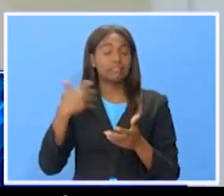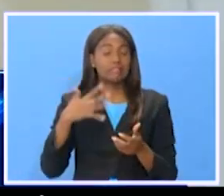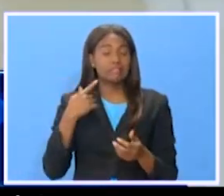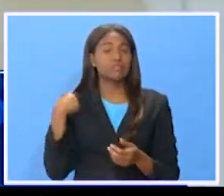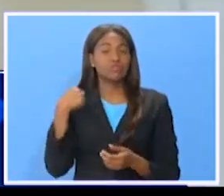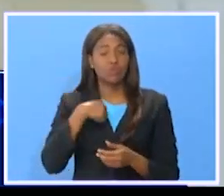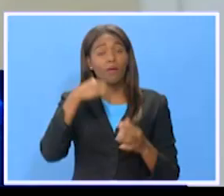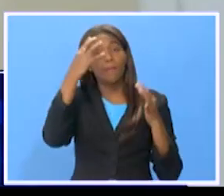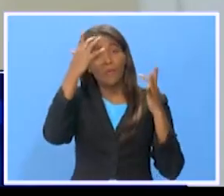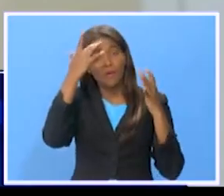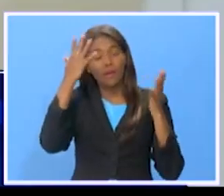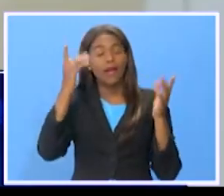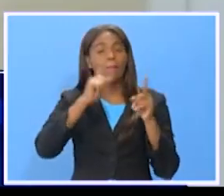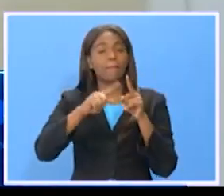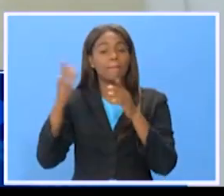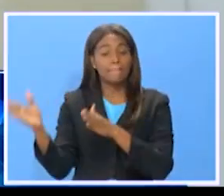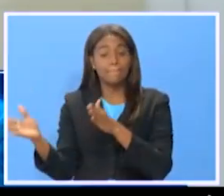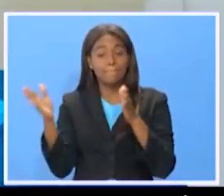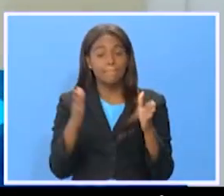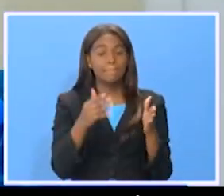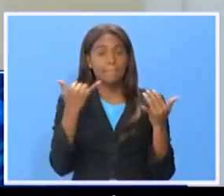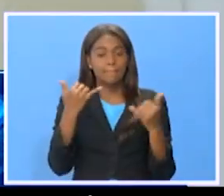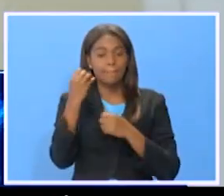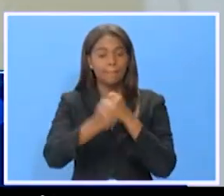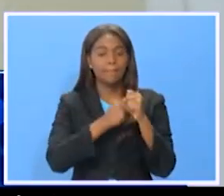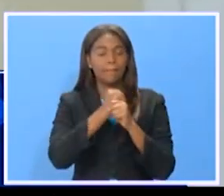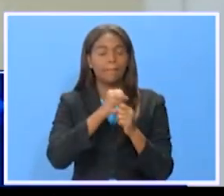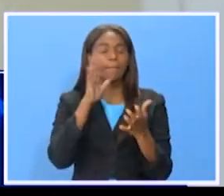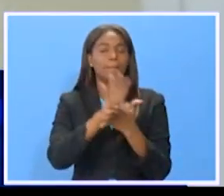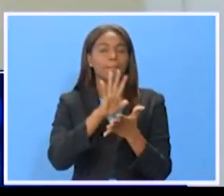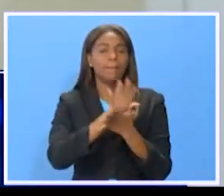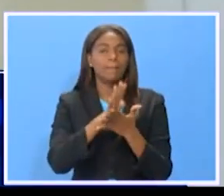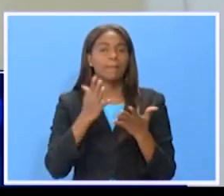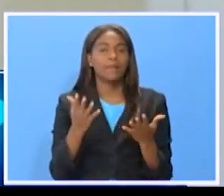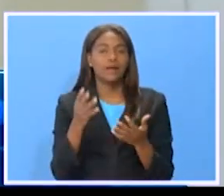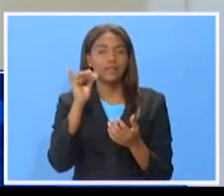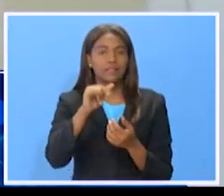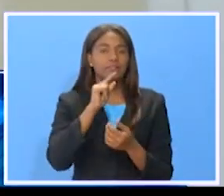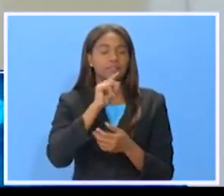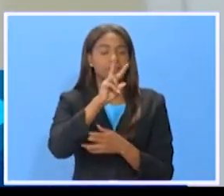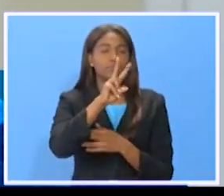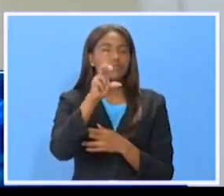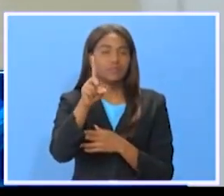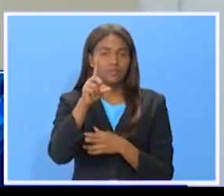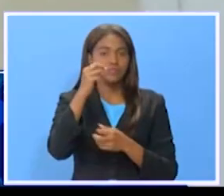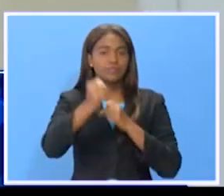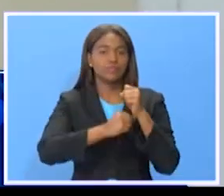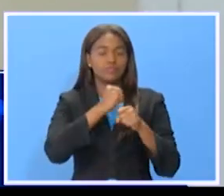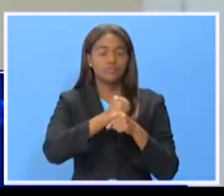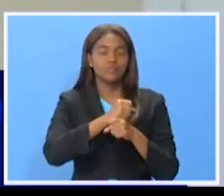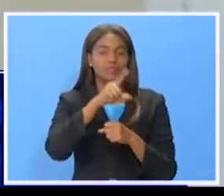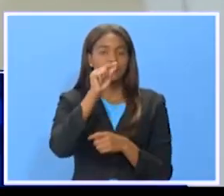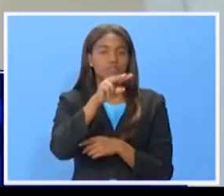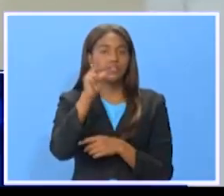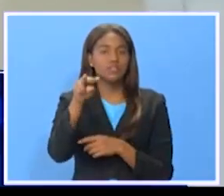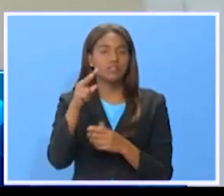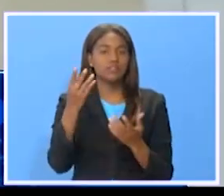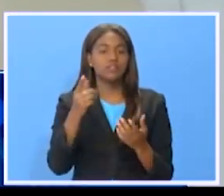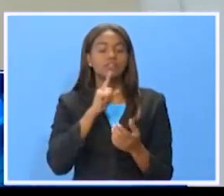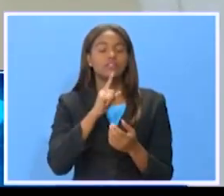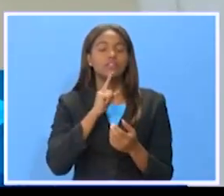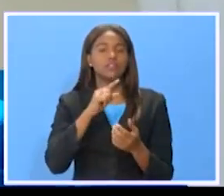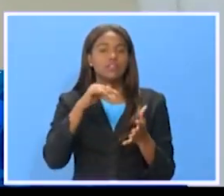irrefutable. Y el otro caso es este año escolar, que es 21-2022, que realmente